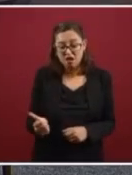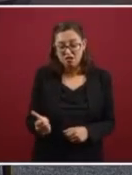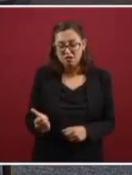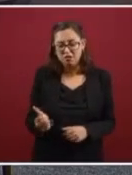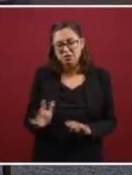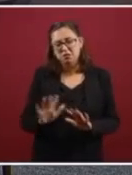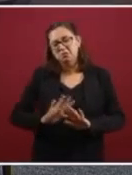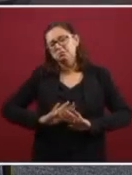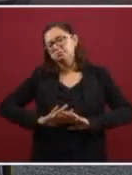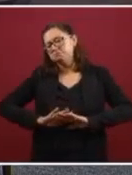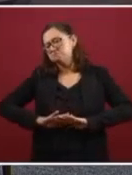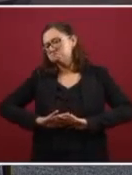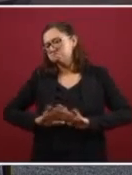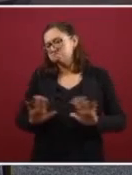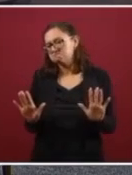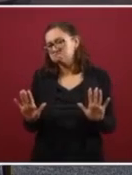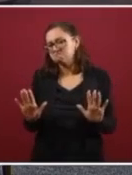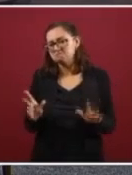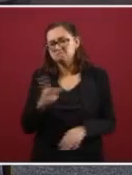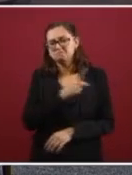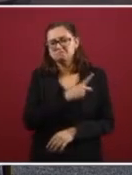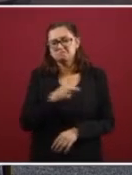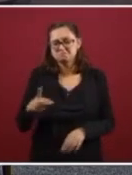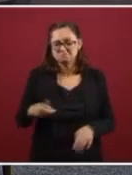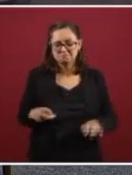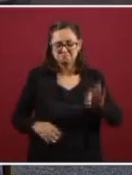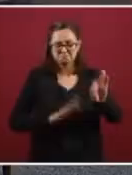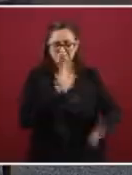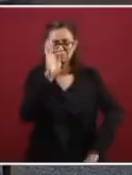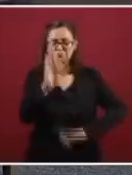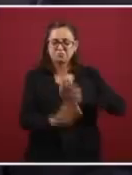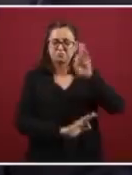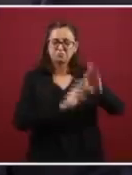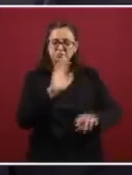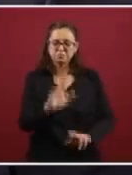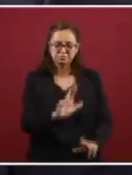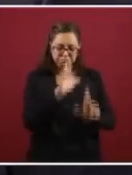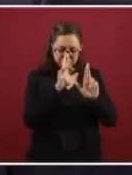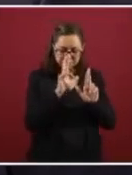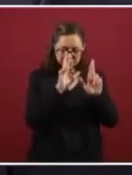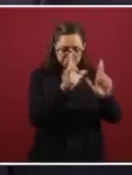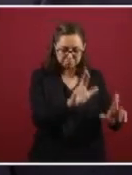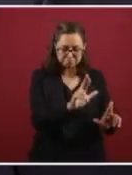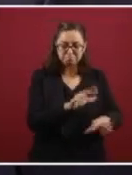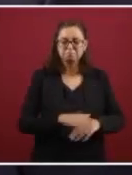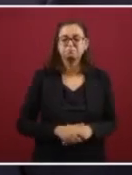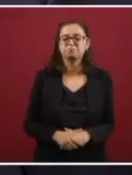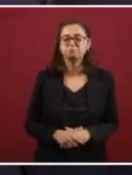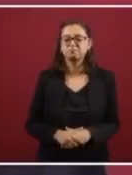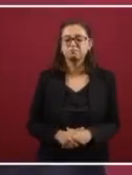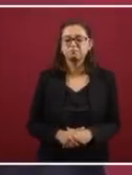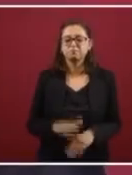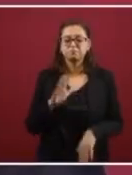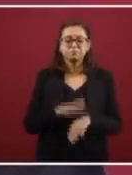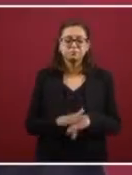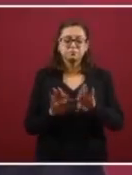ser tratados con respeto y, sobre todo,